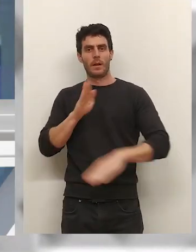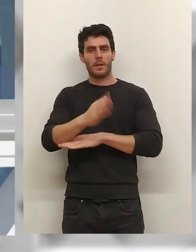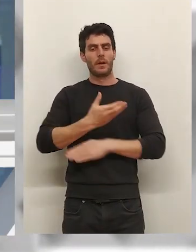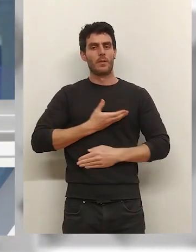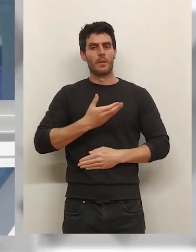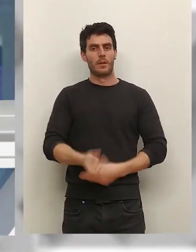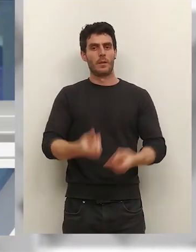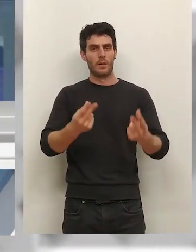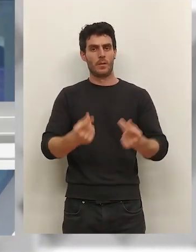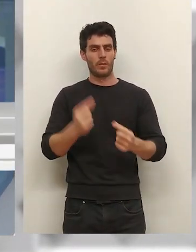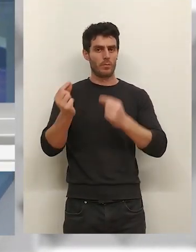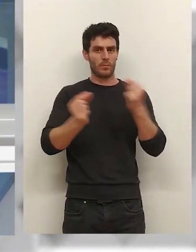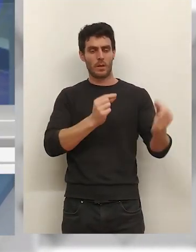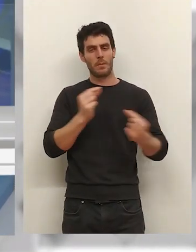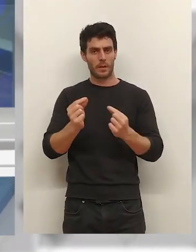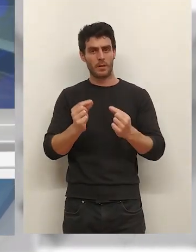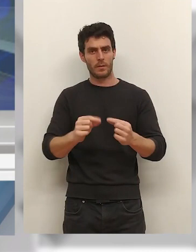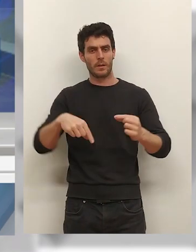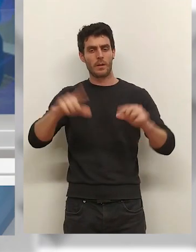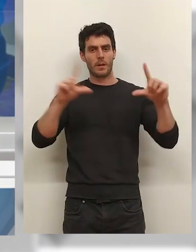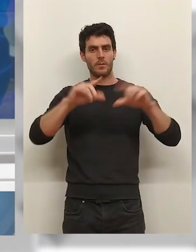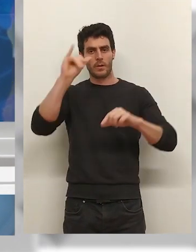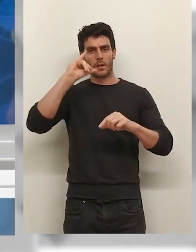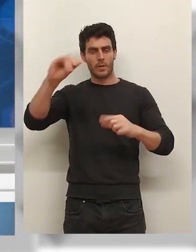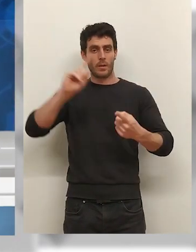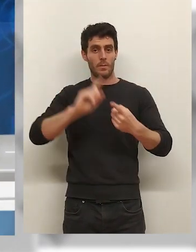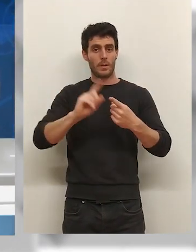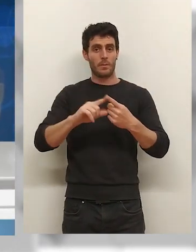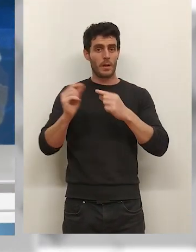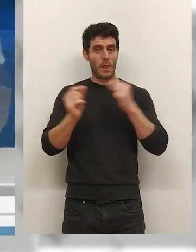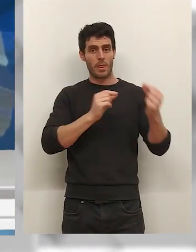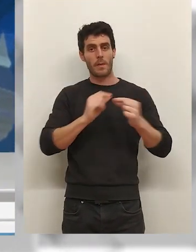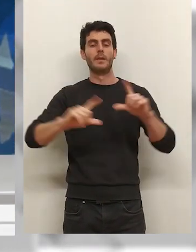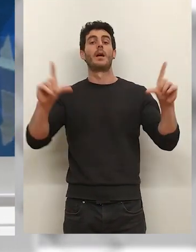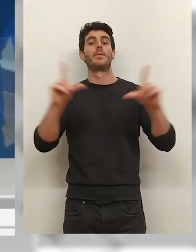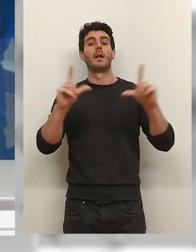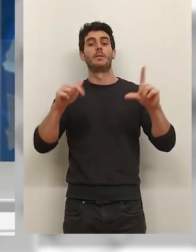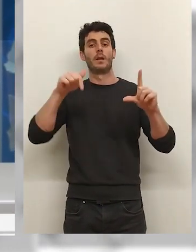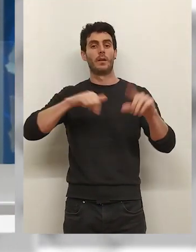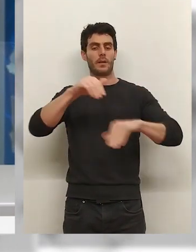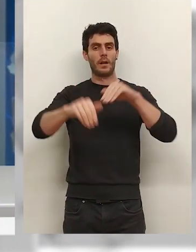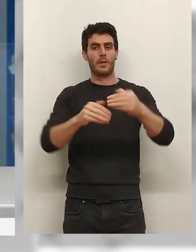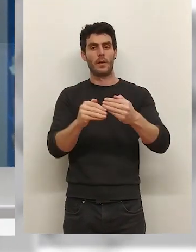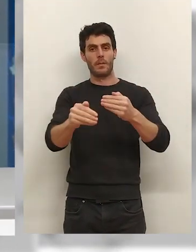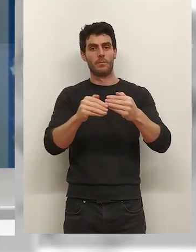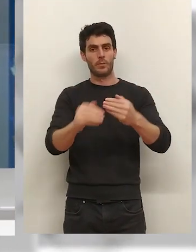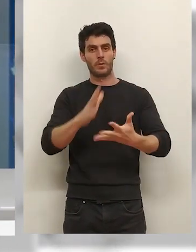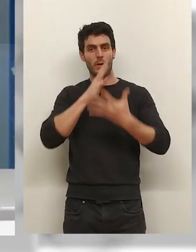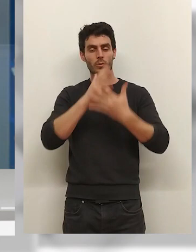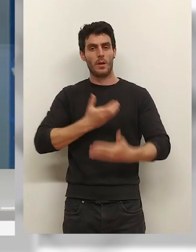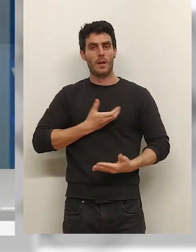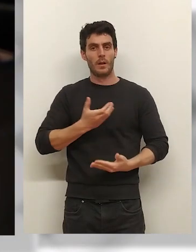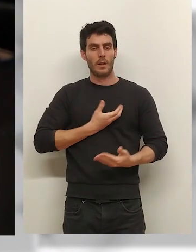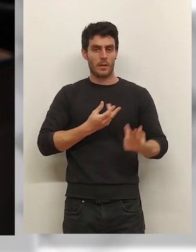Los candidatos a la alcaldía de Logroño han debatido en TVR. En el primer debate televisado de estas elecciones, el